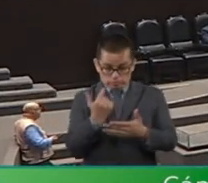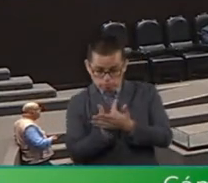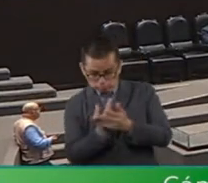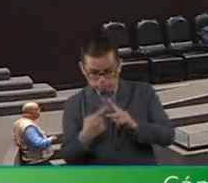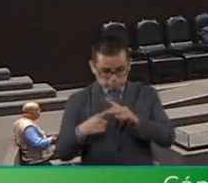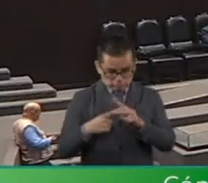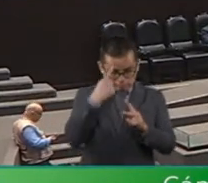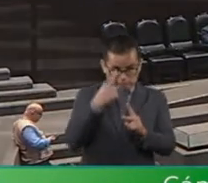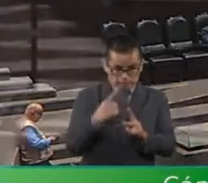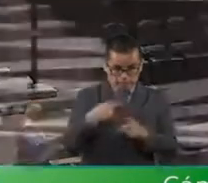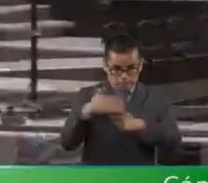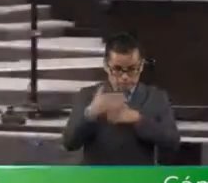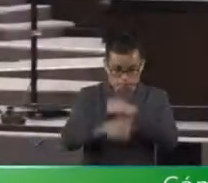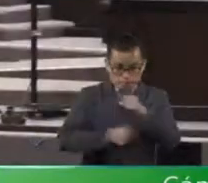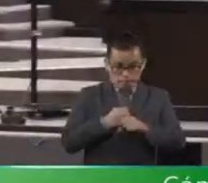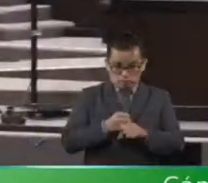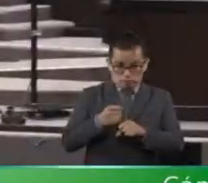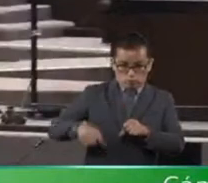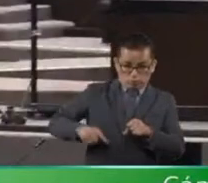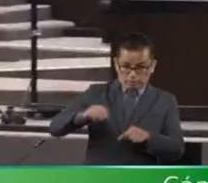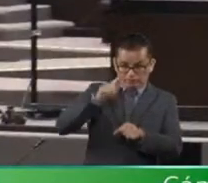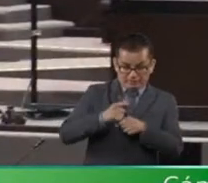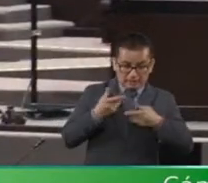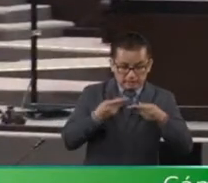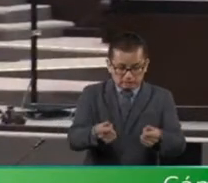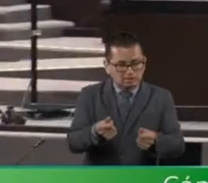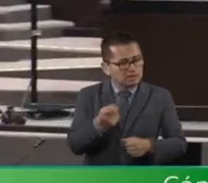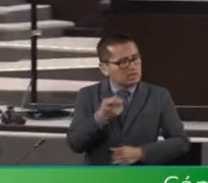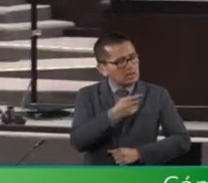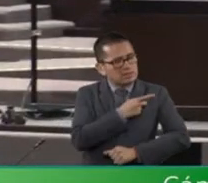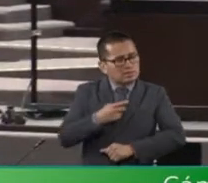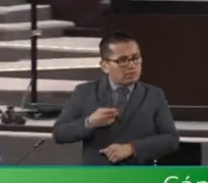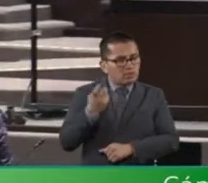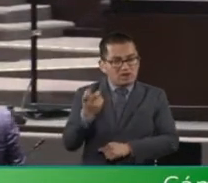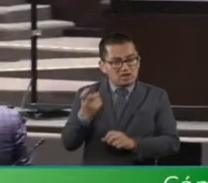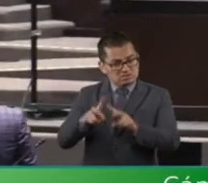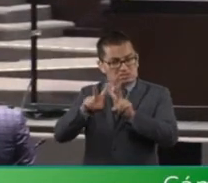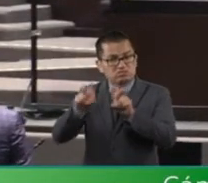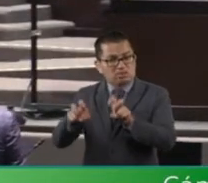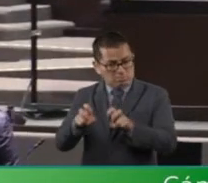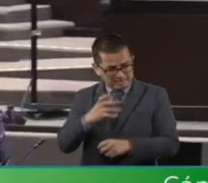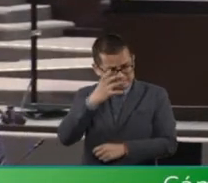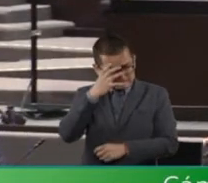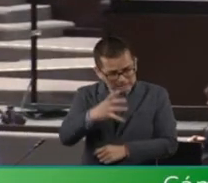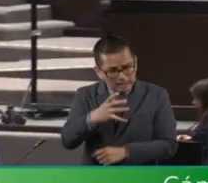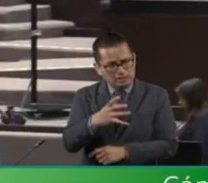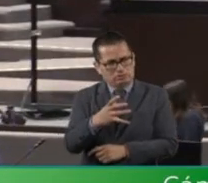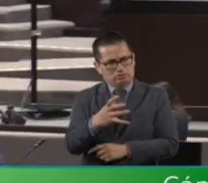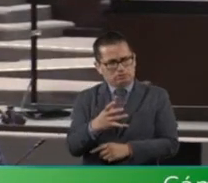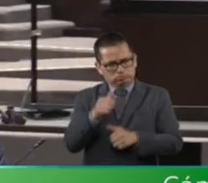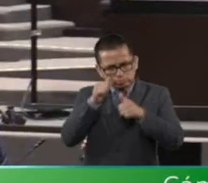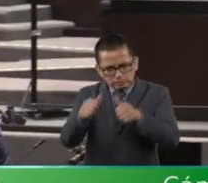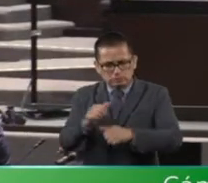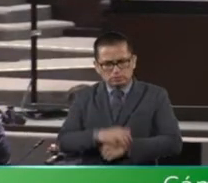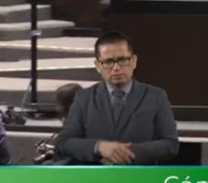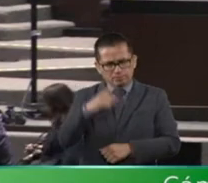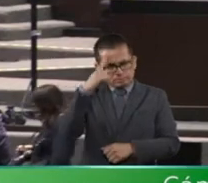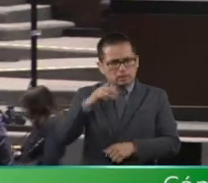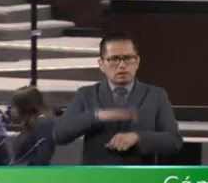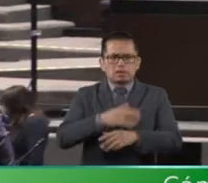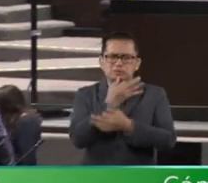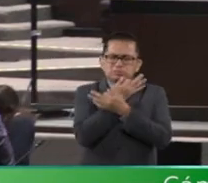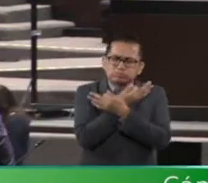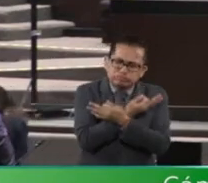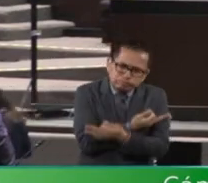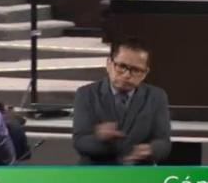todos para que sea uno de los problemas más serios que tomemos en cuenta y que las campañas de prevención puedan desdoblarse y llegar